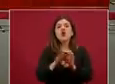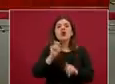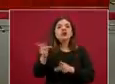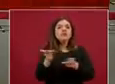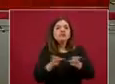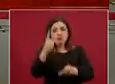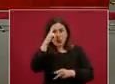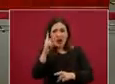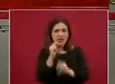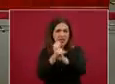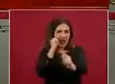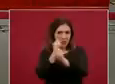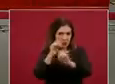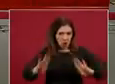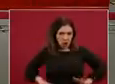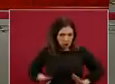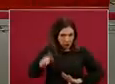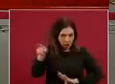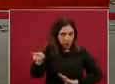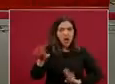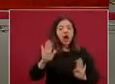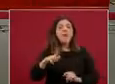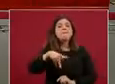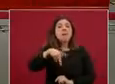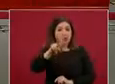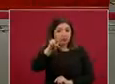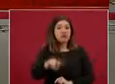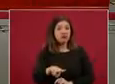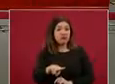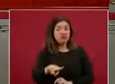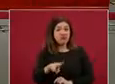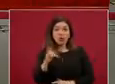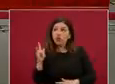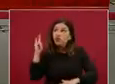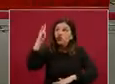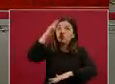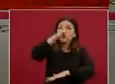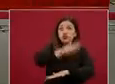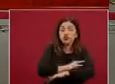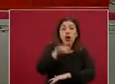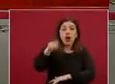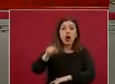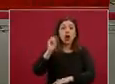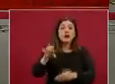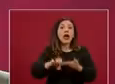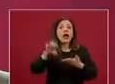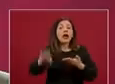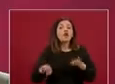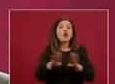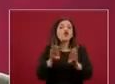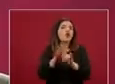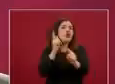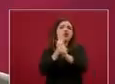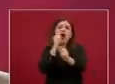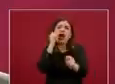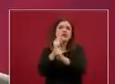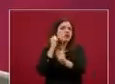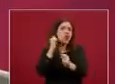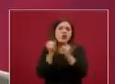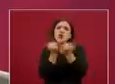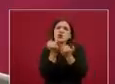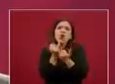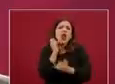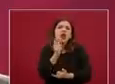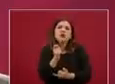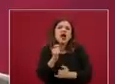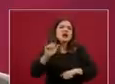en el transporte, pero justamente los aeronaves son ejemplo de transporte público, igual que